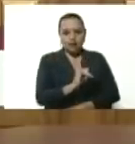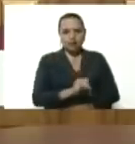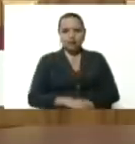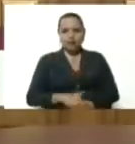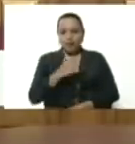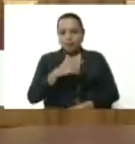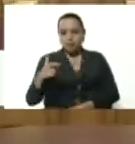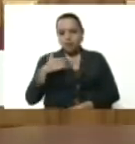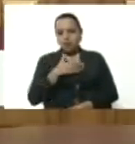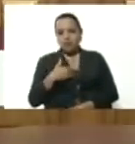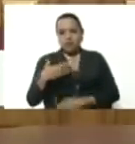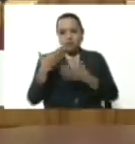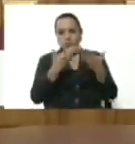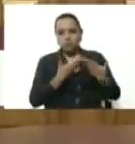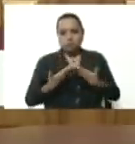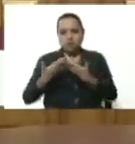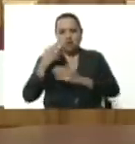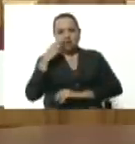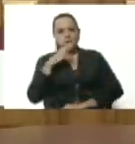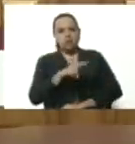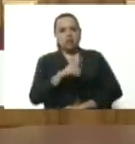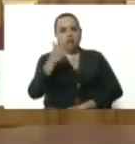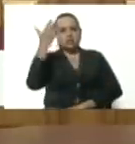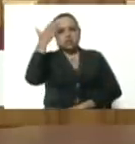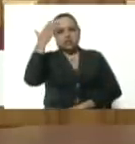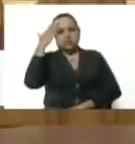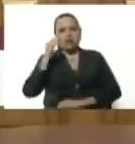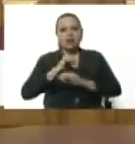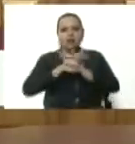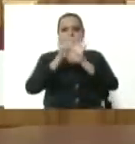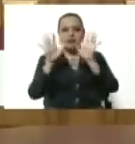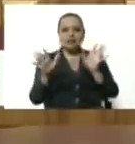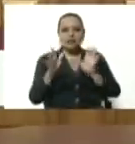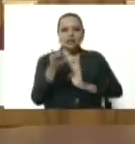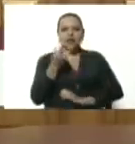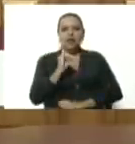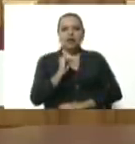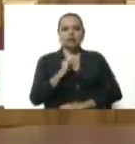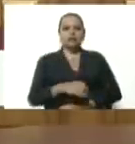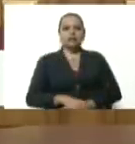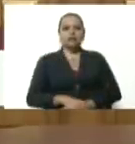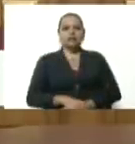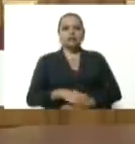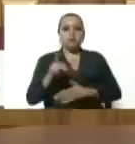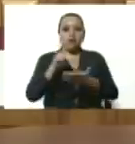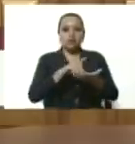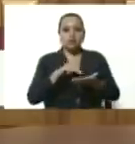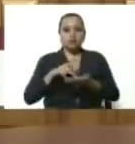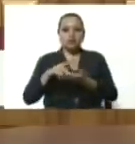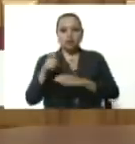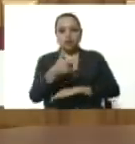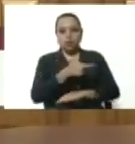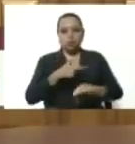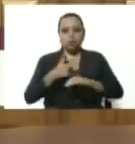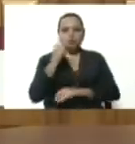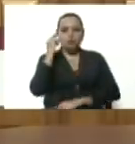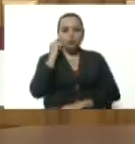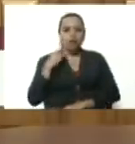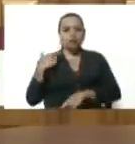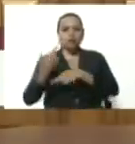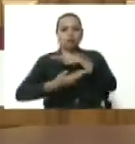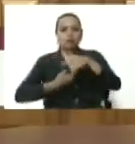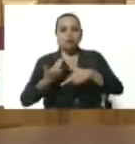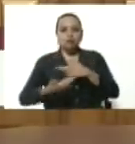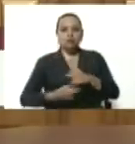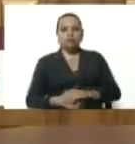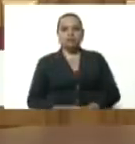quiera estudiar, los quiera ver y sepa la claridad con la que actúa el gobierno bolivariano